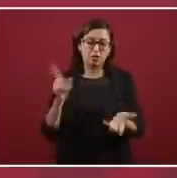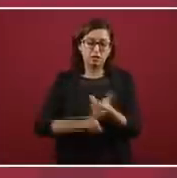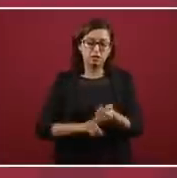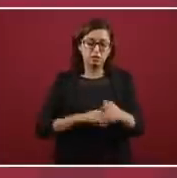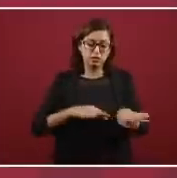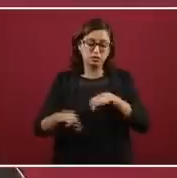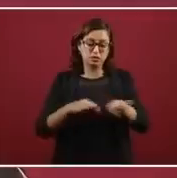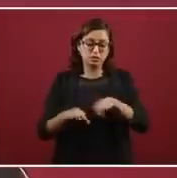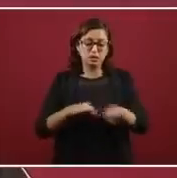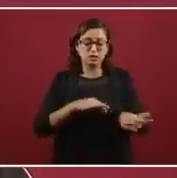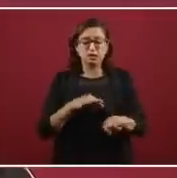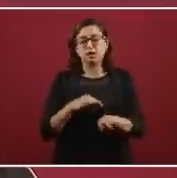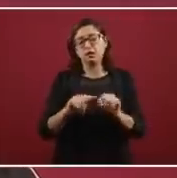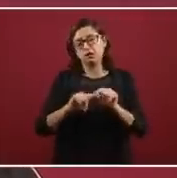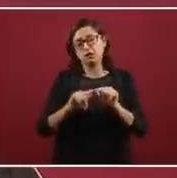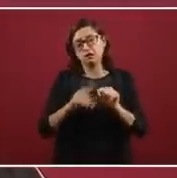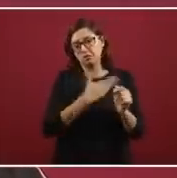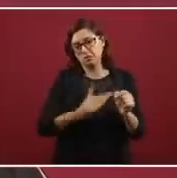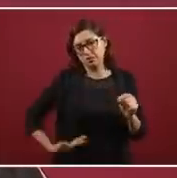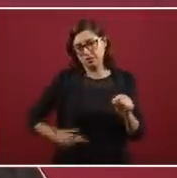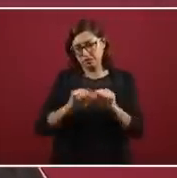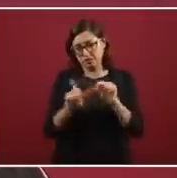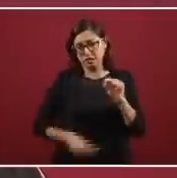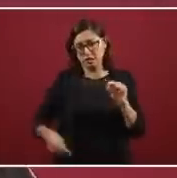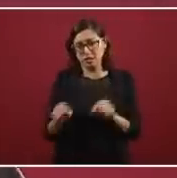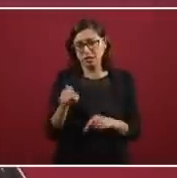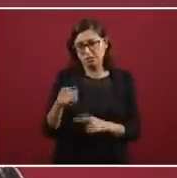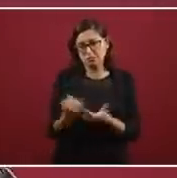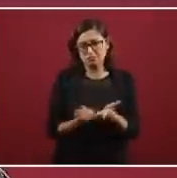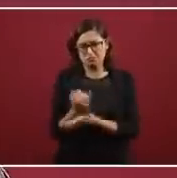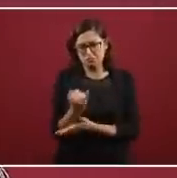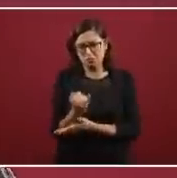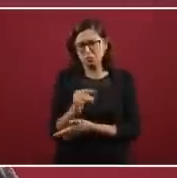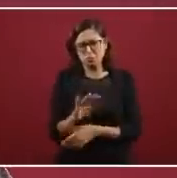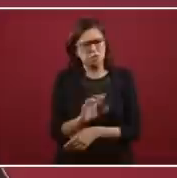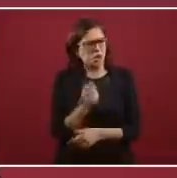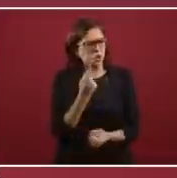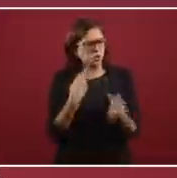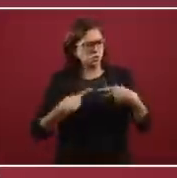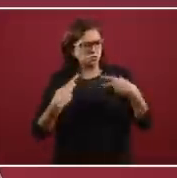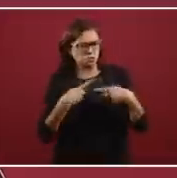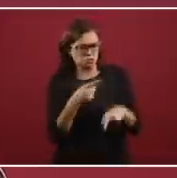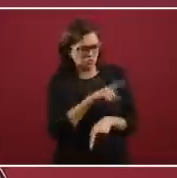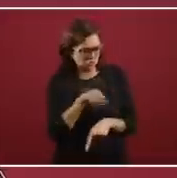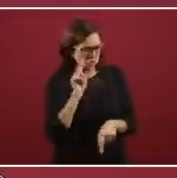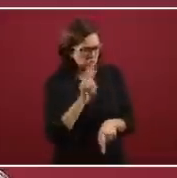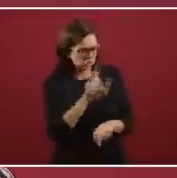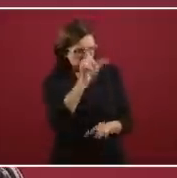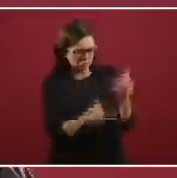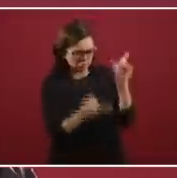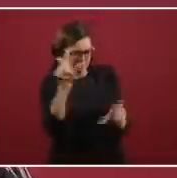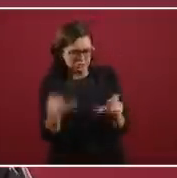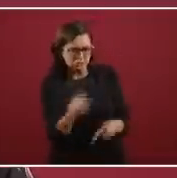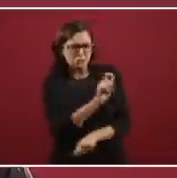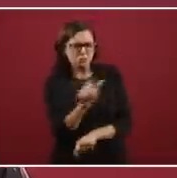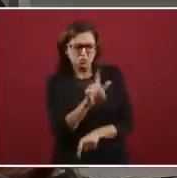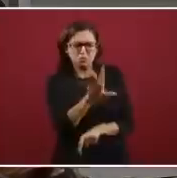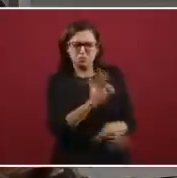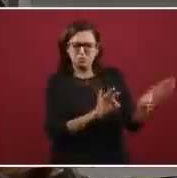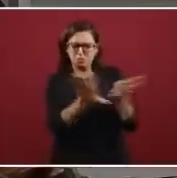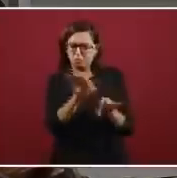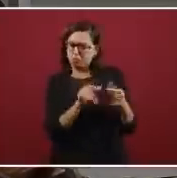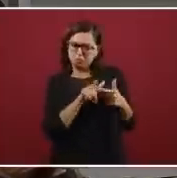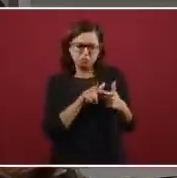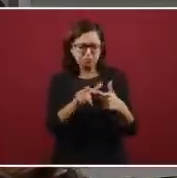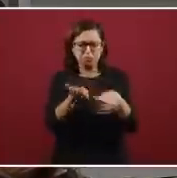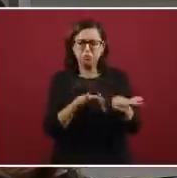de la República, y él ha decidido mantener al personal profesional de Sepropie. Puedo adelantar que